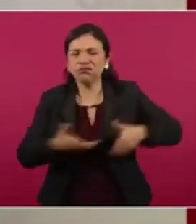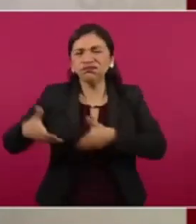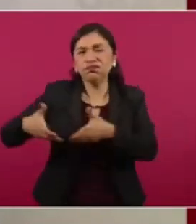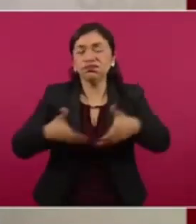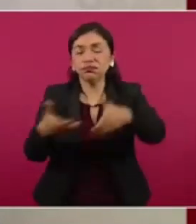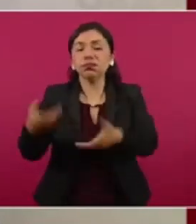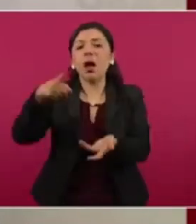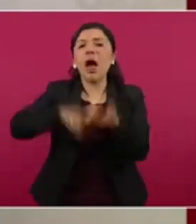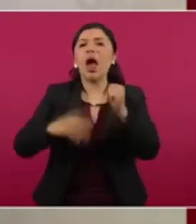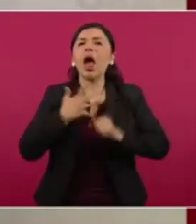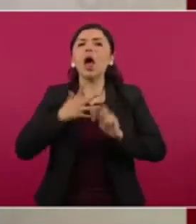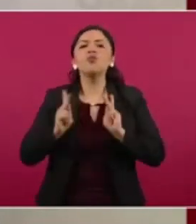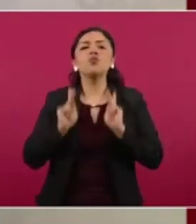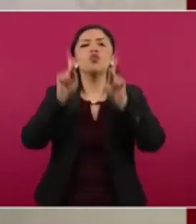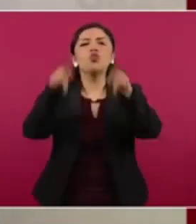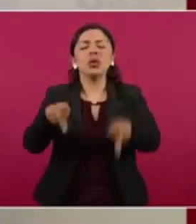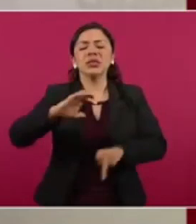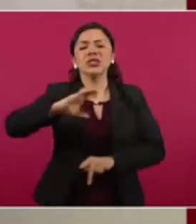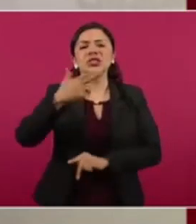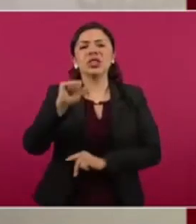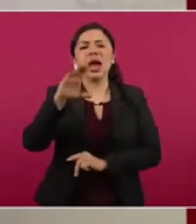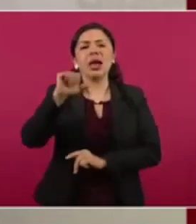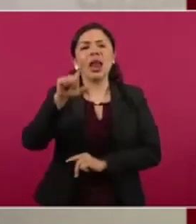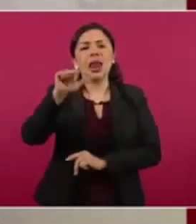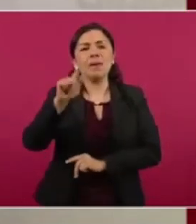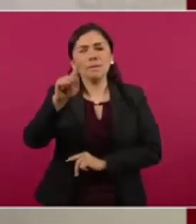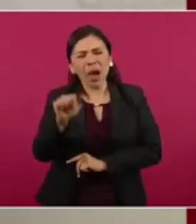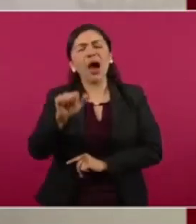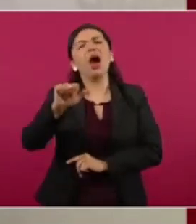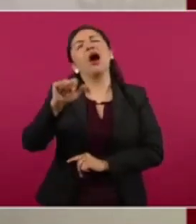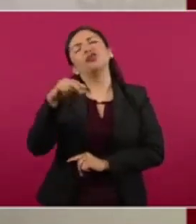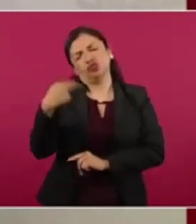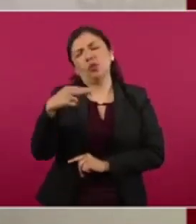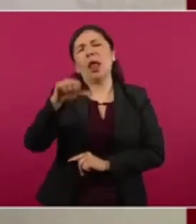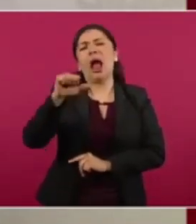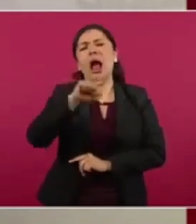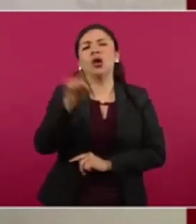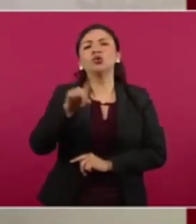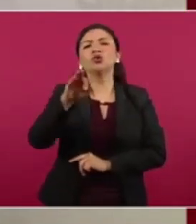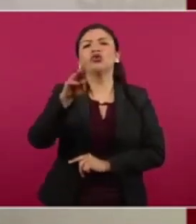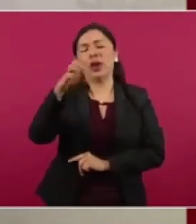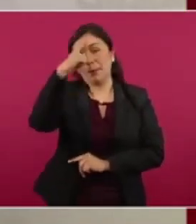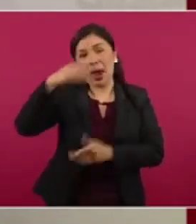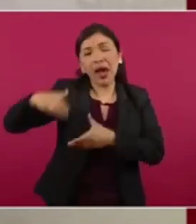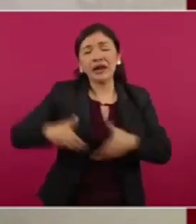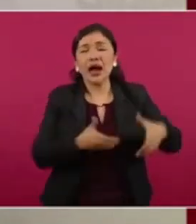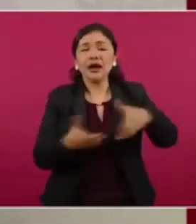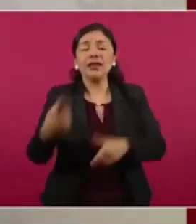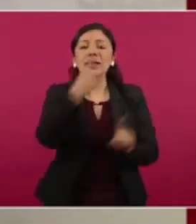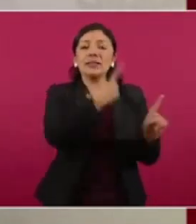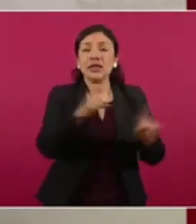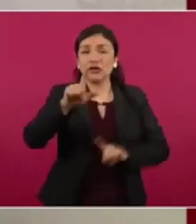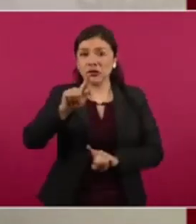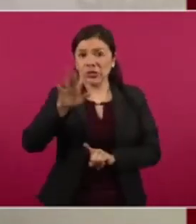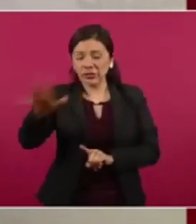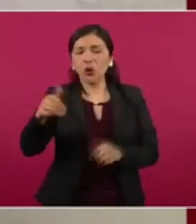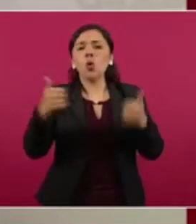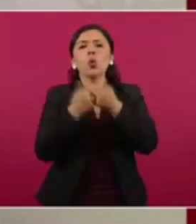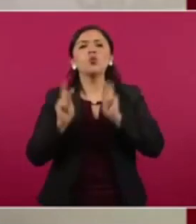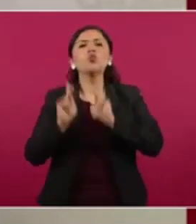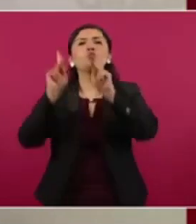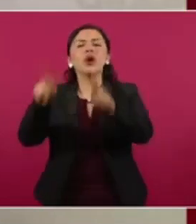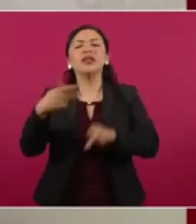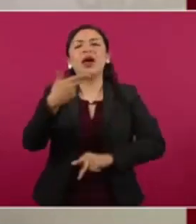el puente Chacalapa o Azufre, que conectaba la carretera 175, y el puente La Herradura, que conectaba